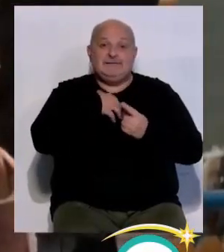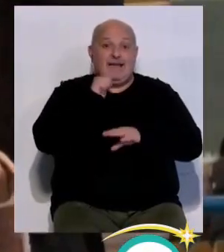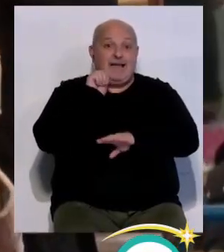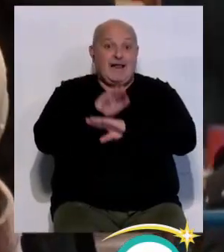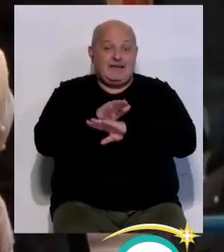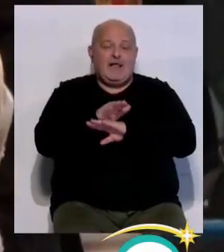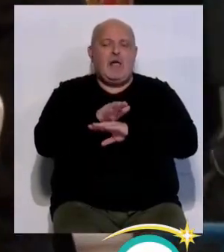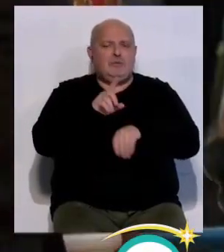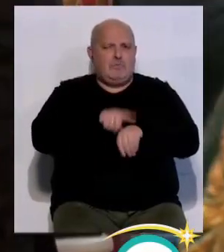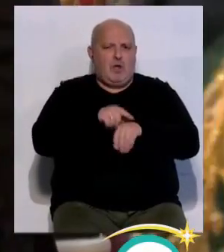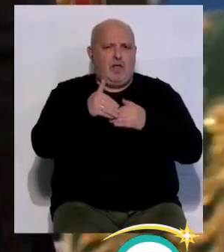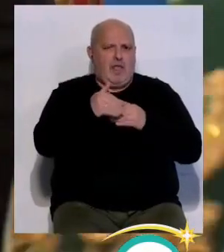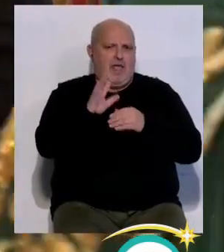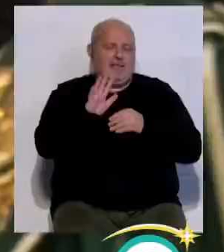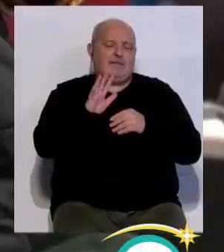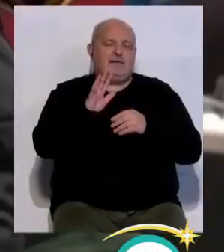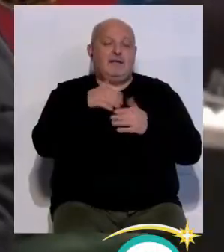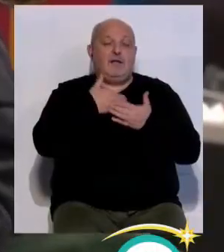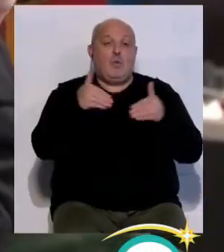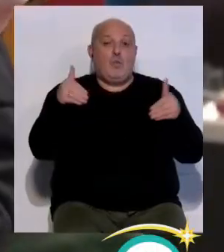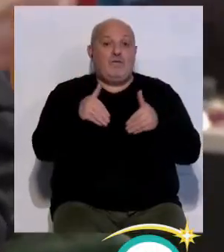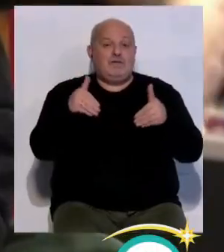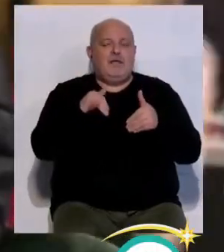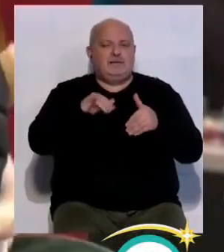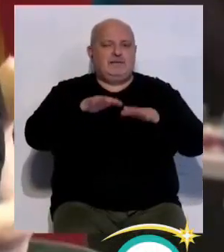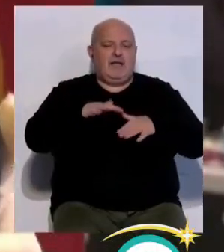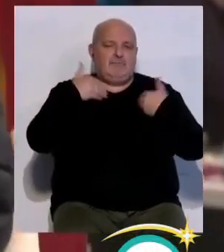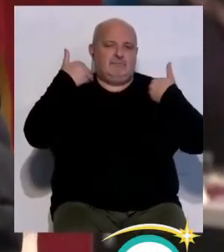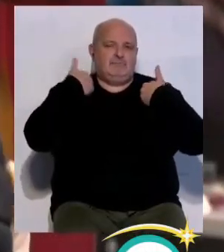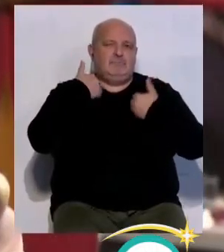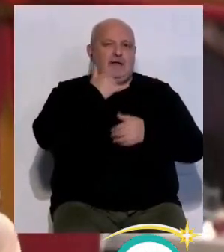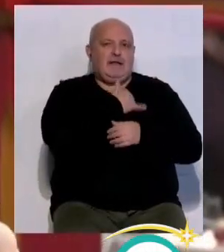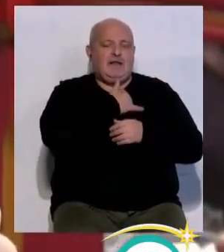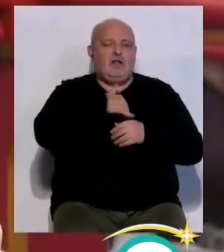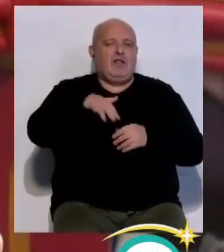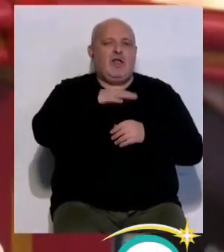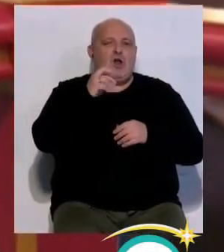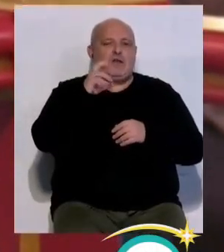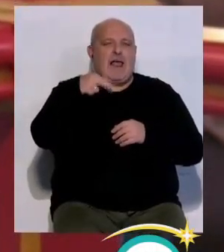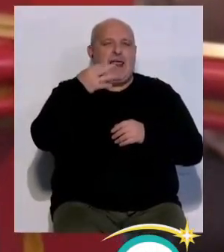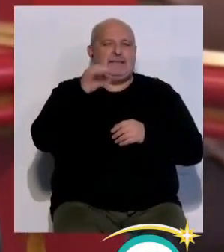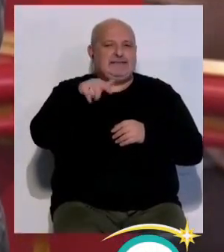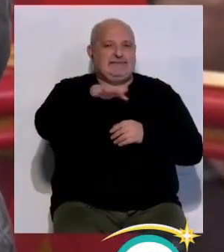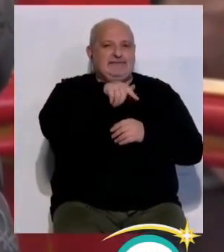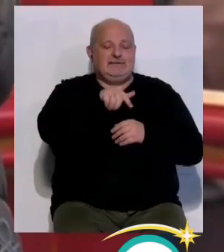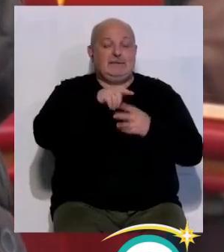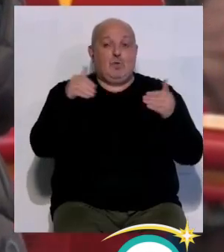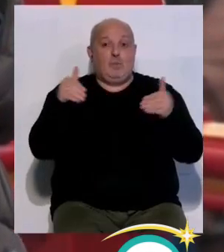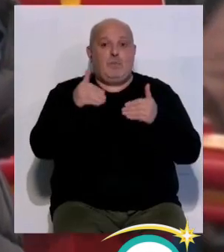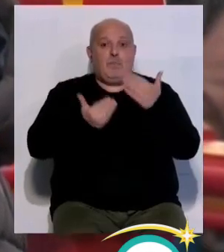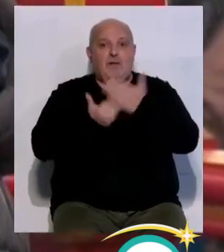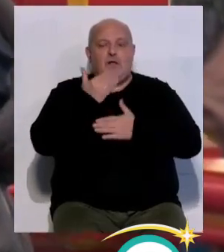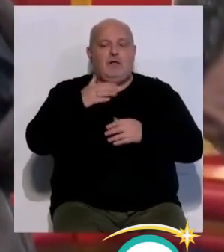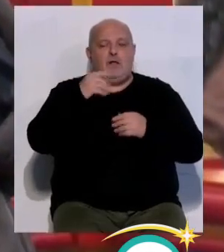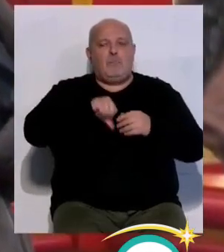sus cartas, aún hay tiempo, ya que hasta el jueves estarán recibiendo las misivas en la glorieta Ana Orantes y este jueves por la